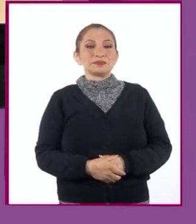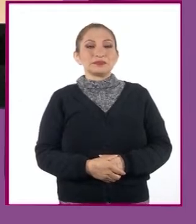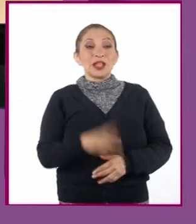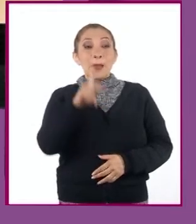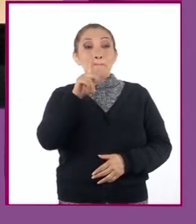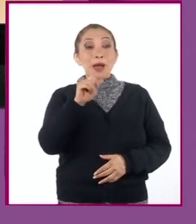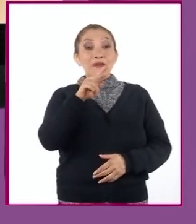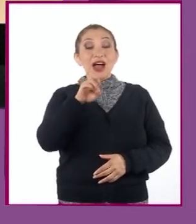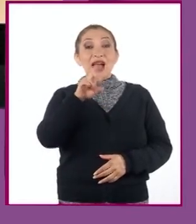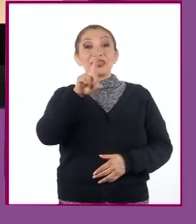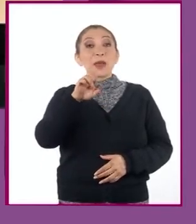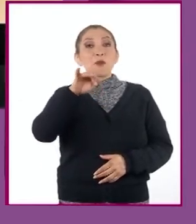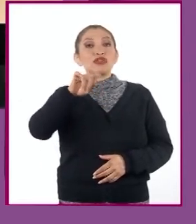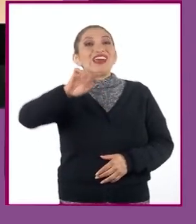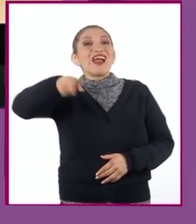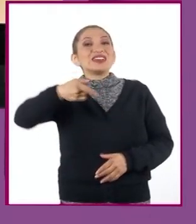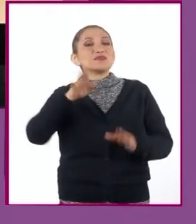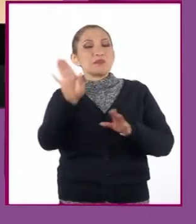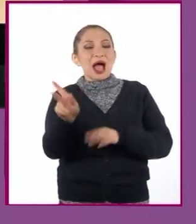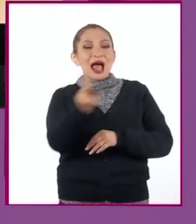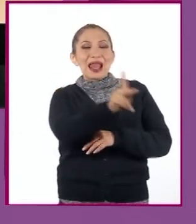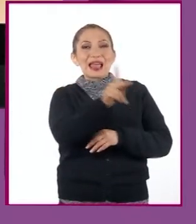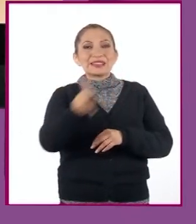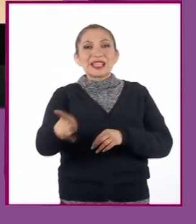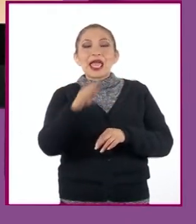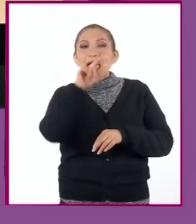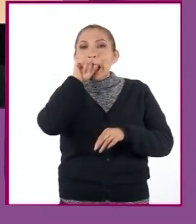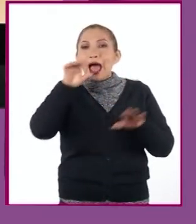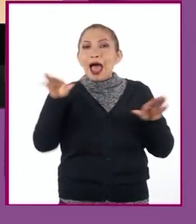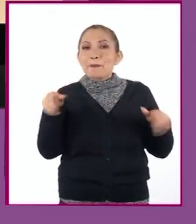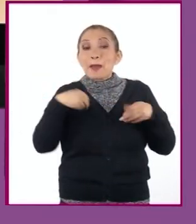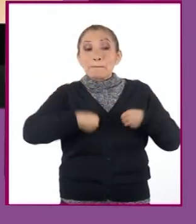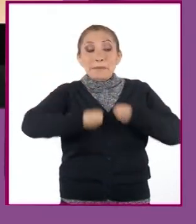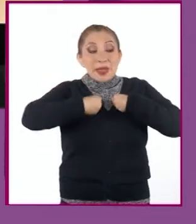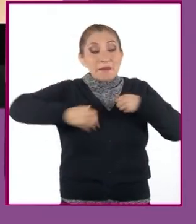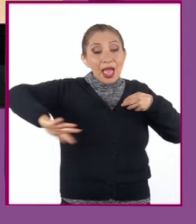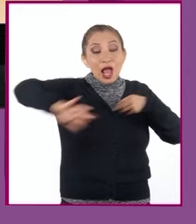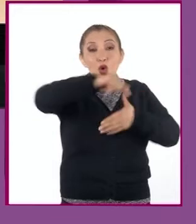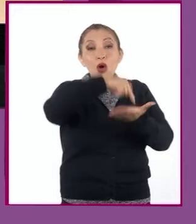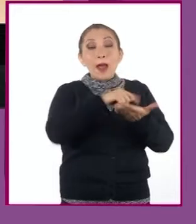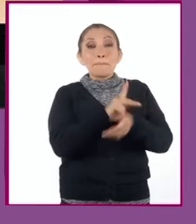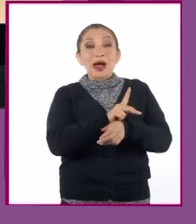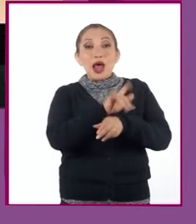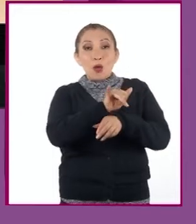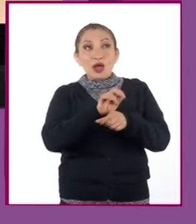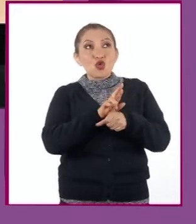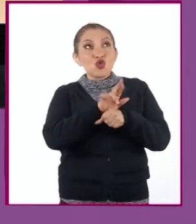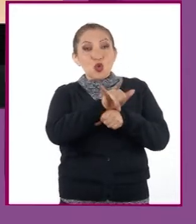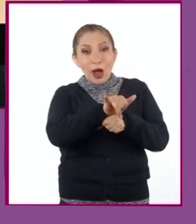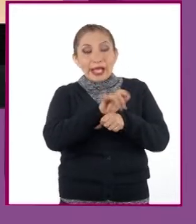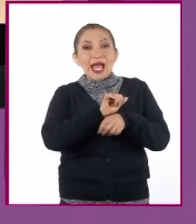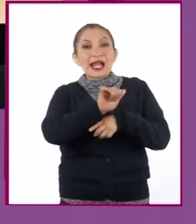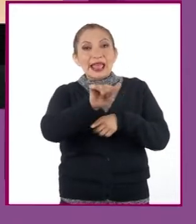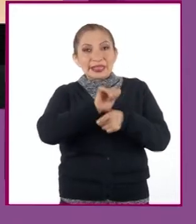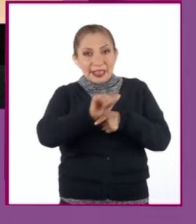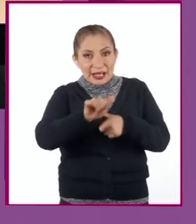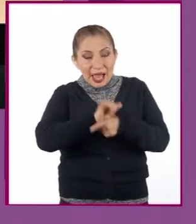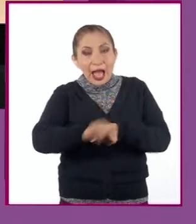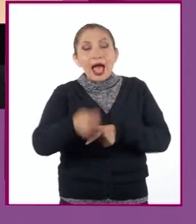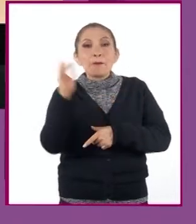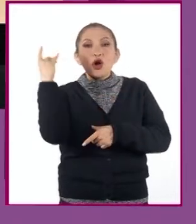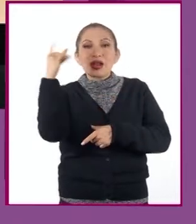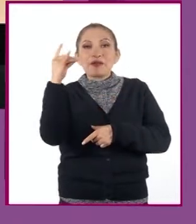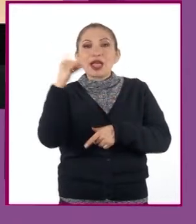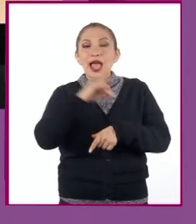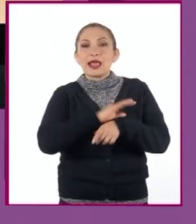La pava de monte es una especie de ave silvestre que vive en las zonas de Paraguay, Uruguay, Argentina, Bolivia